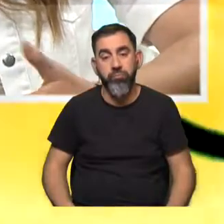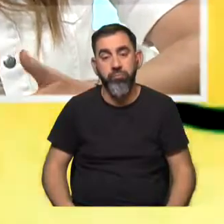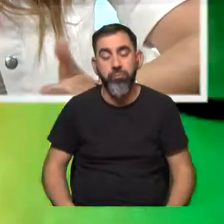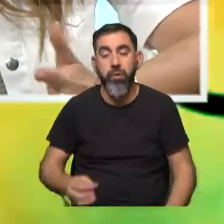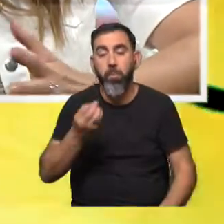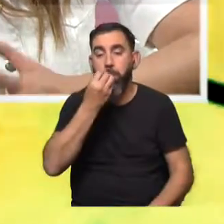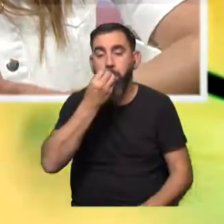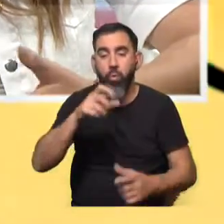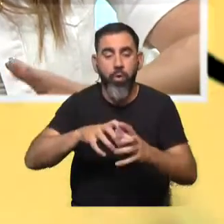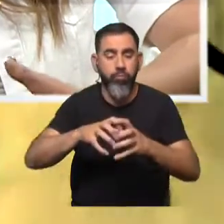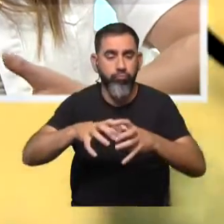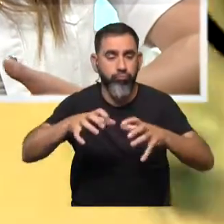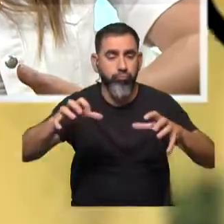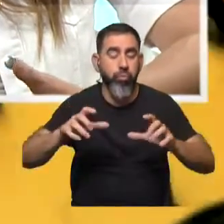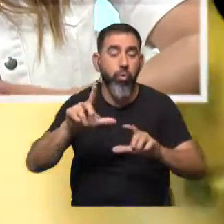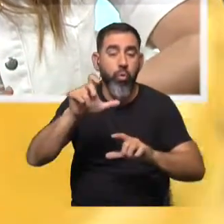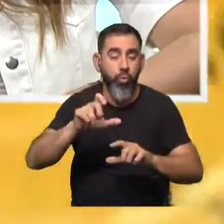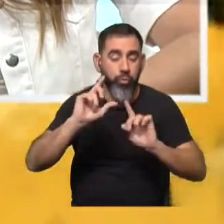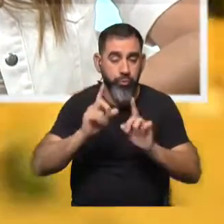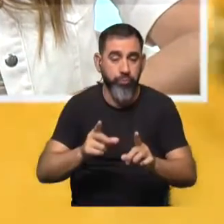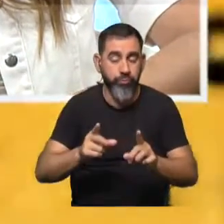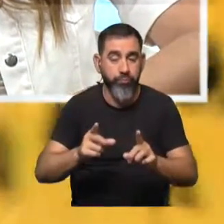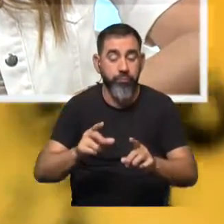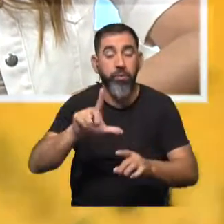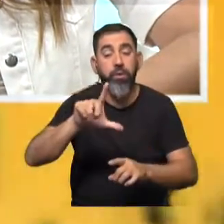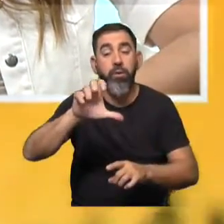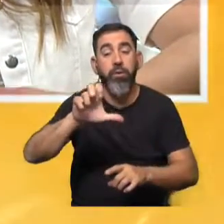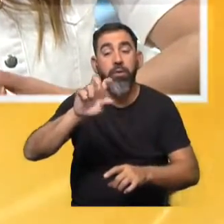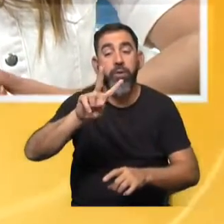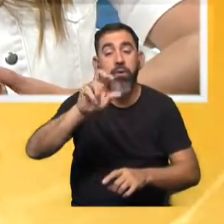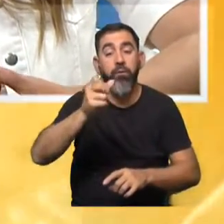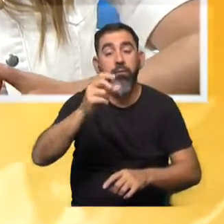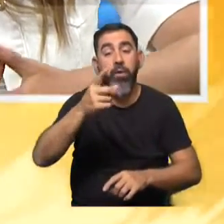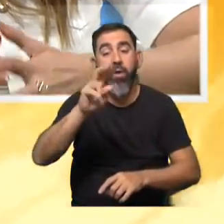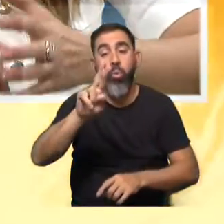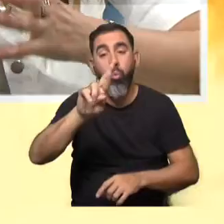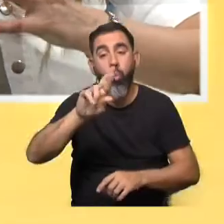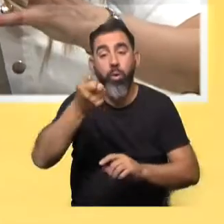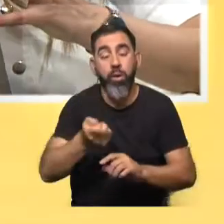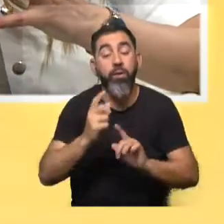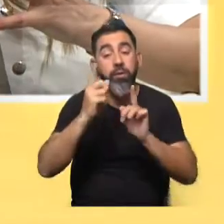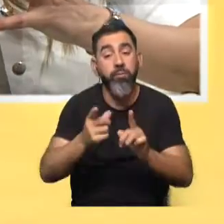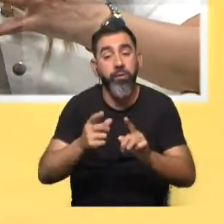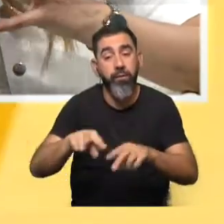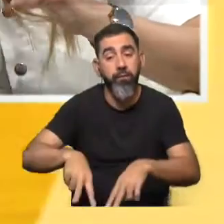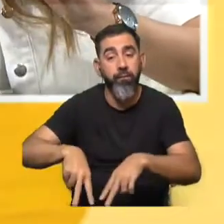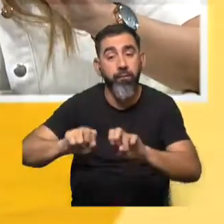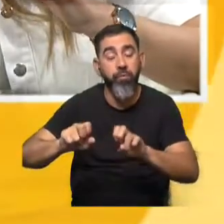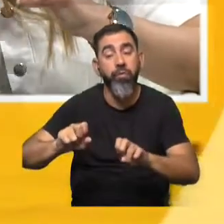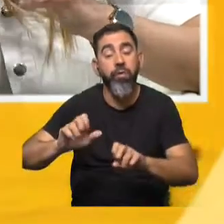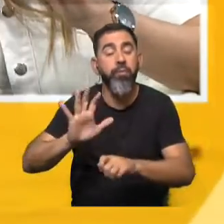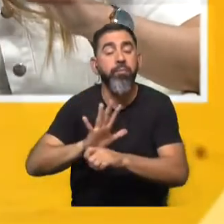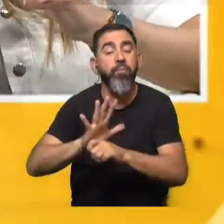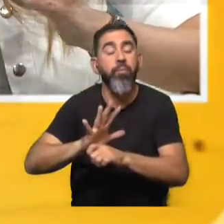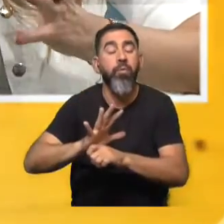mejorar la fermentación, por esto que tú decías de las levaduras. Y hoy en día otro de los puntos fuertes es el estudio de lo que es la vida útil